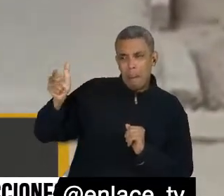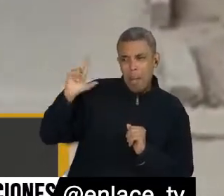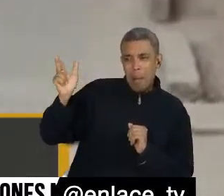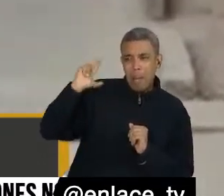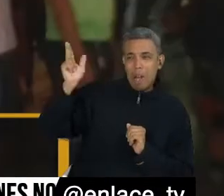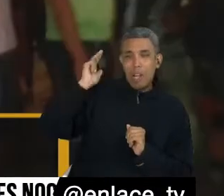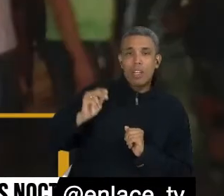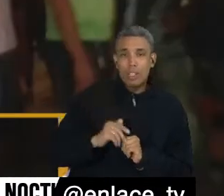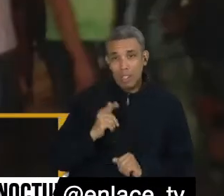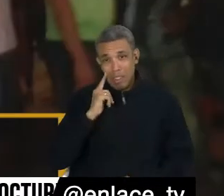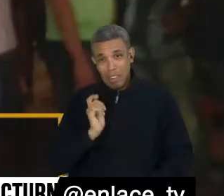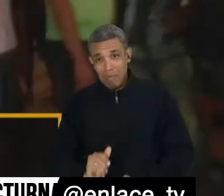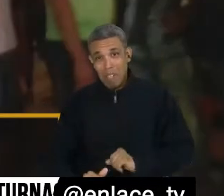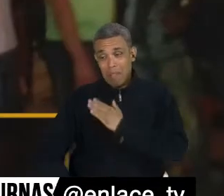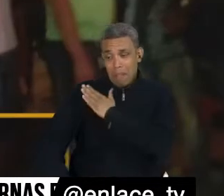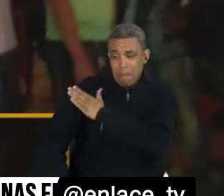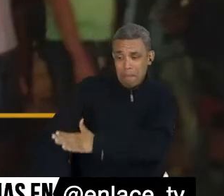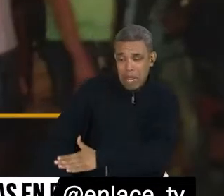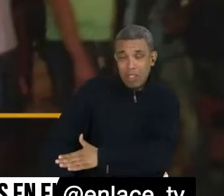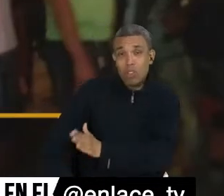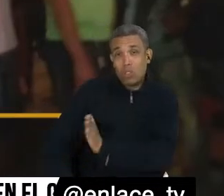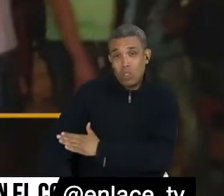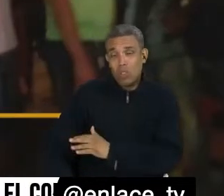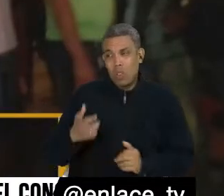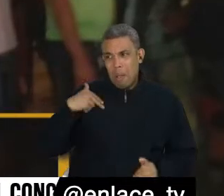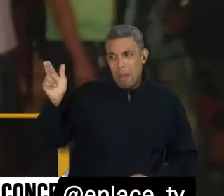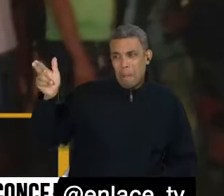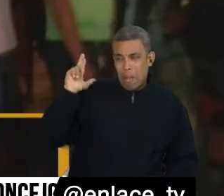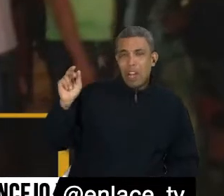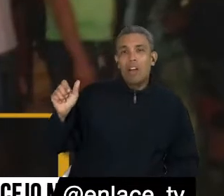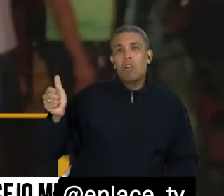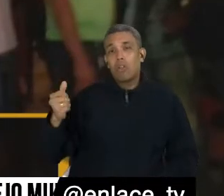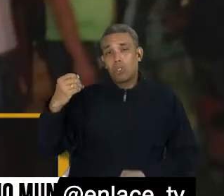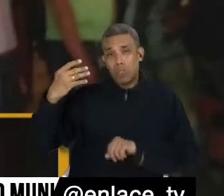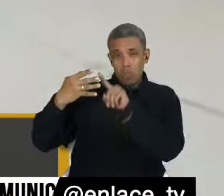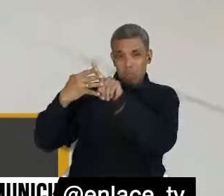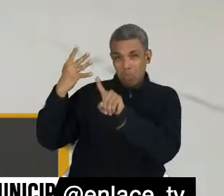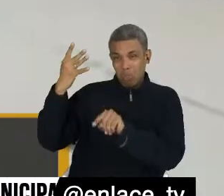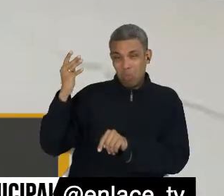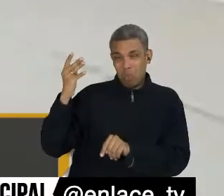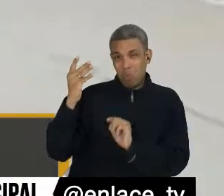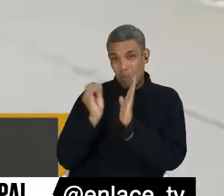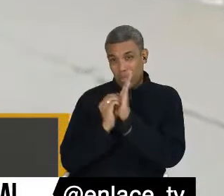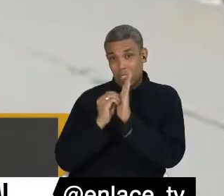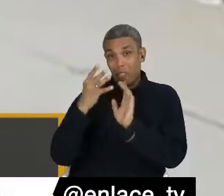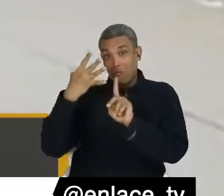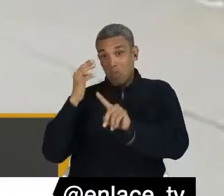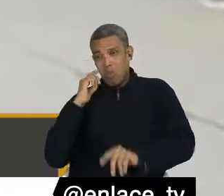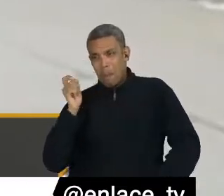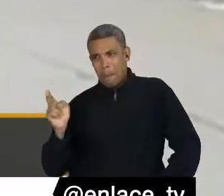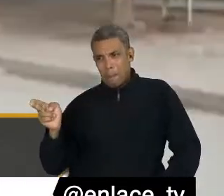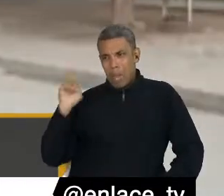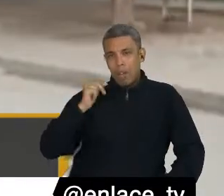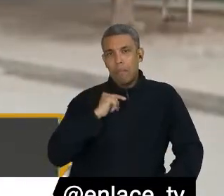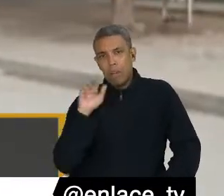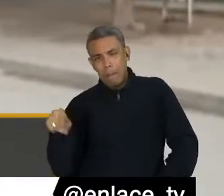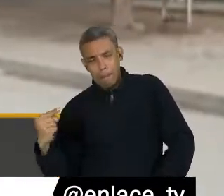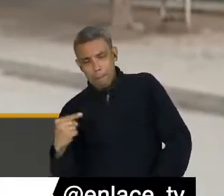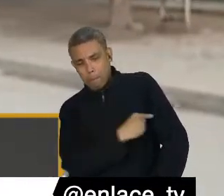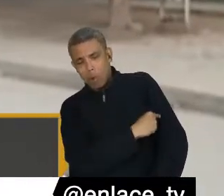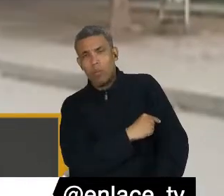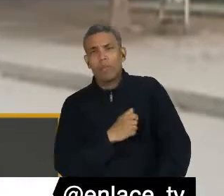impactaron su brazo derecho, mientras que otro disparo entró en su brazo izquierdo. Según algunos testigos, los sicarios llegaron en moto hasta la vivienda del